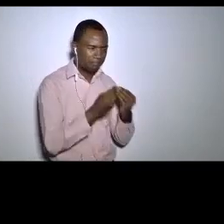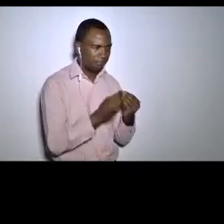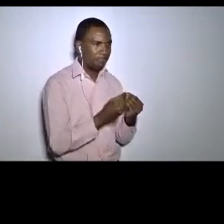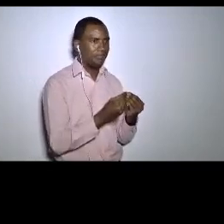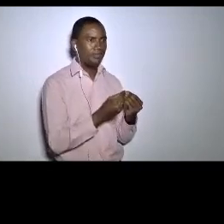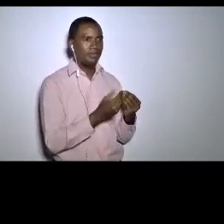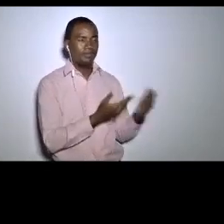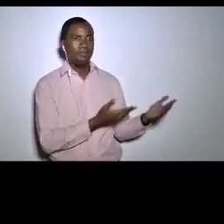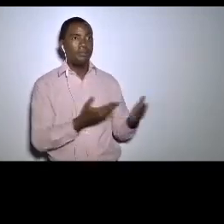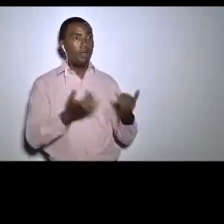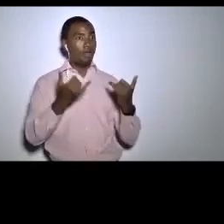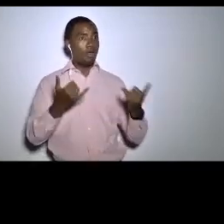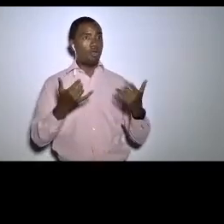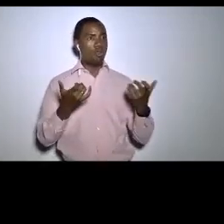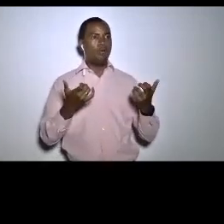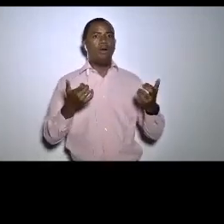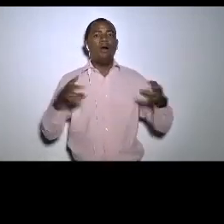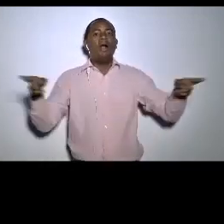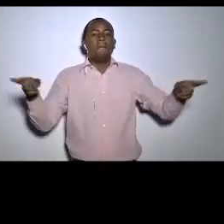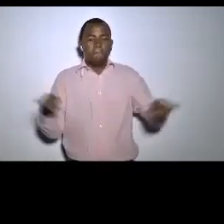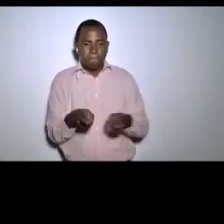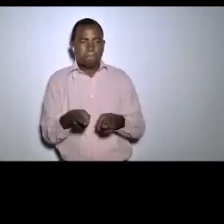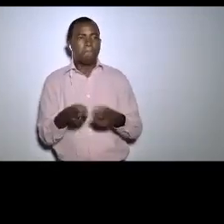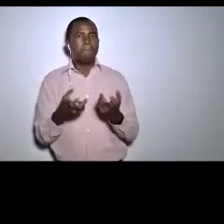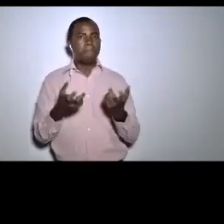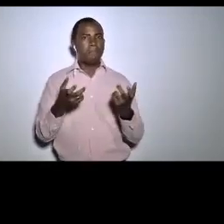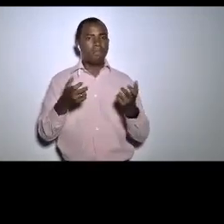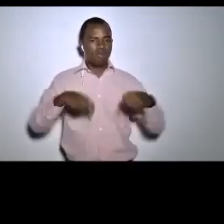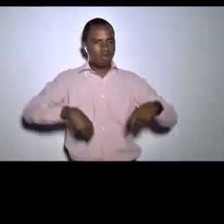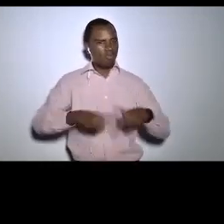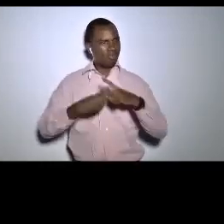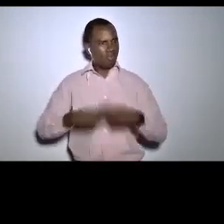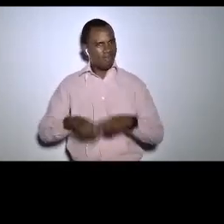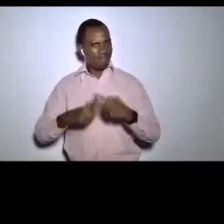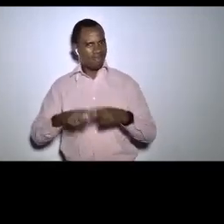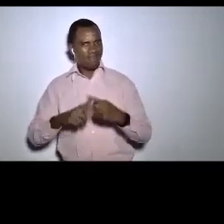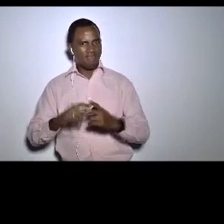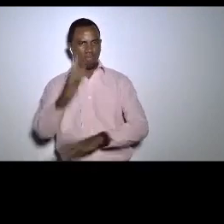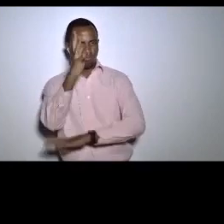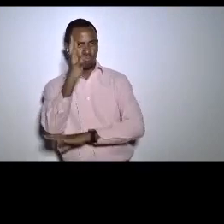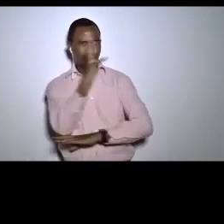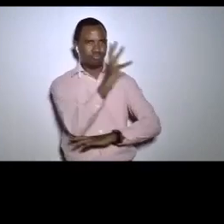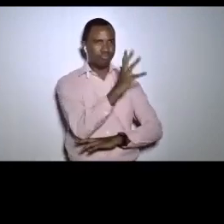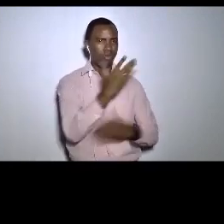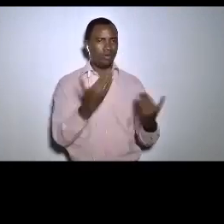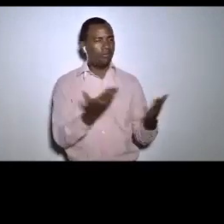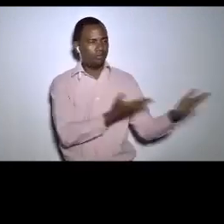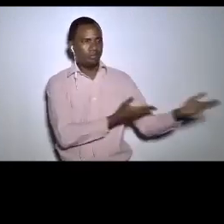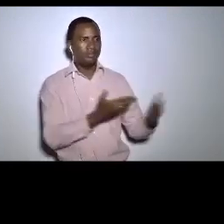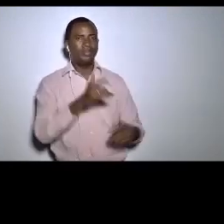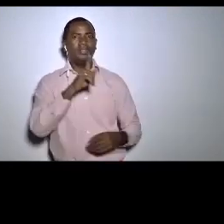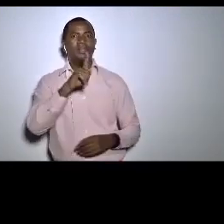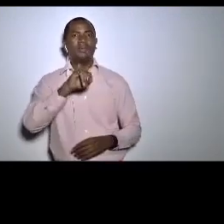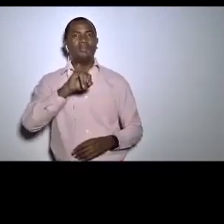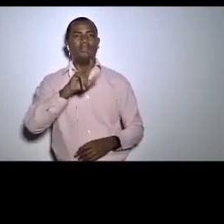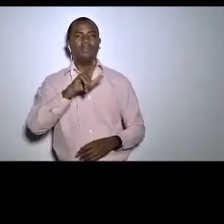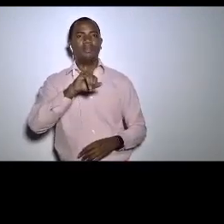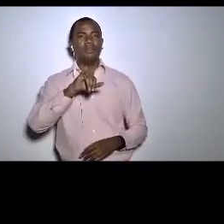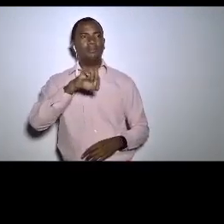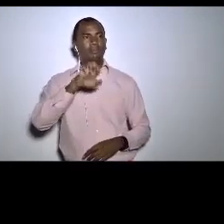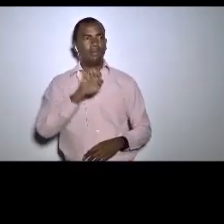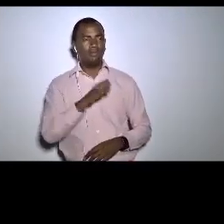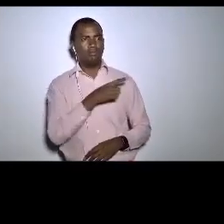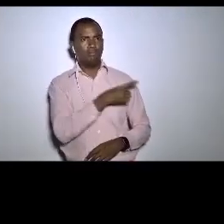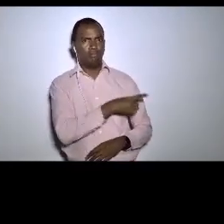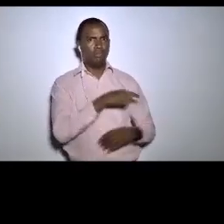A continuación tenemos la síntesis de este taller a cargo del señor Philippe Defrain, director de Colen International. Philippe